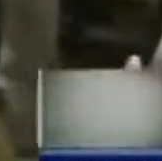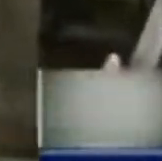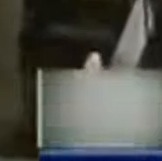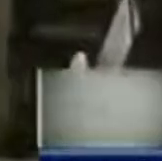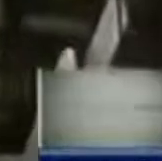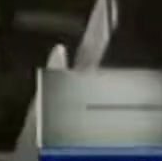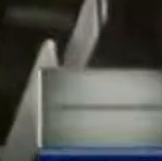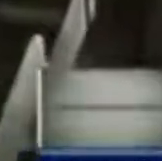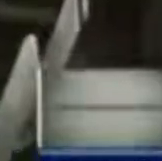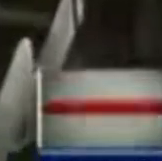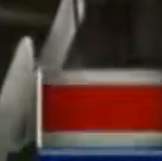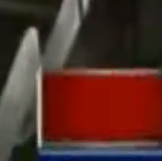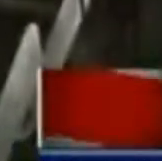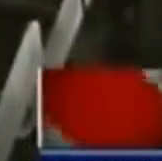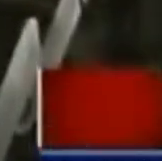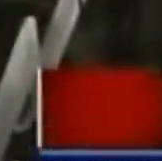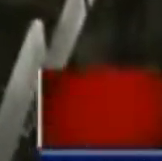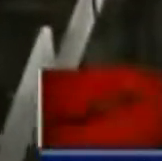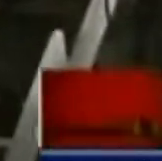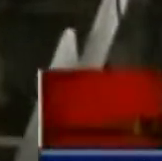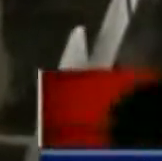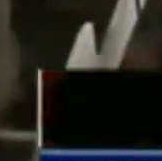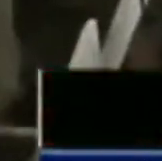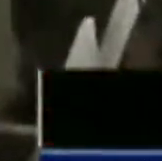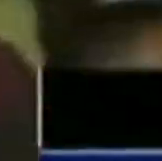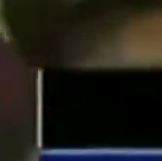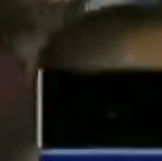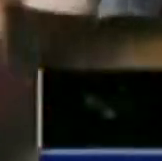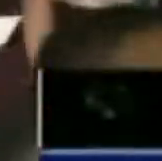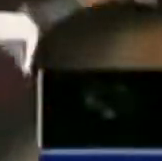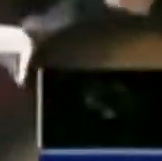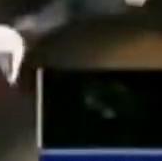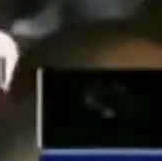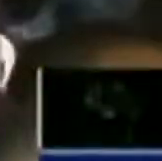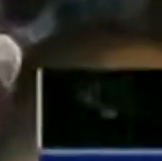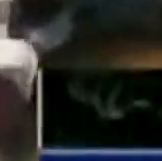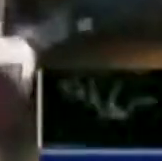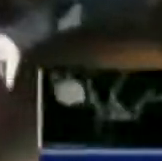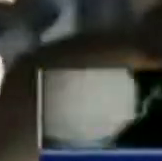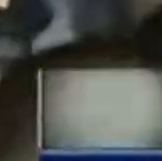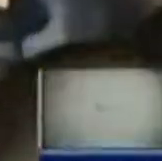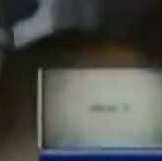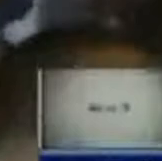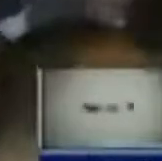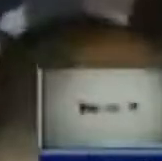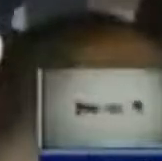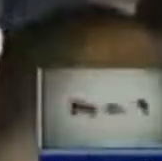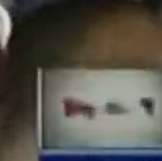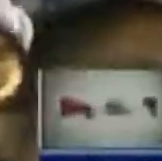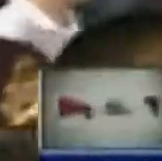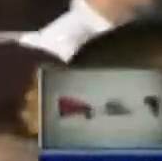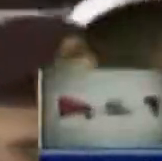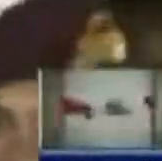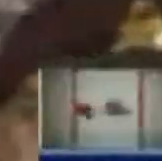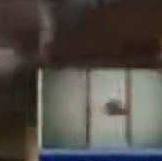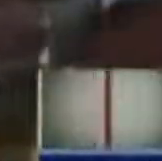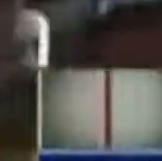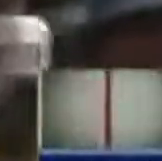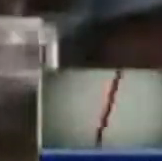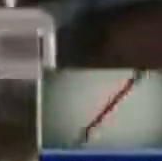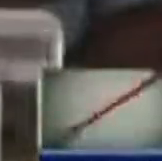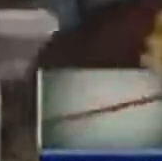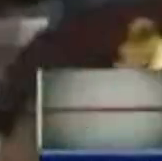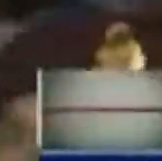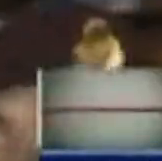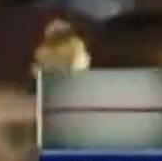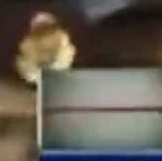la casa Quiero escuchar un ejemplo familiar que llora cuando hay